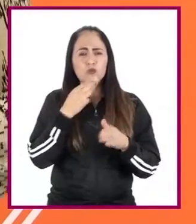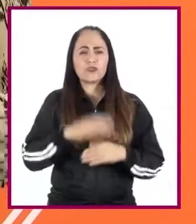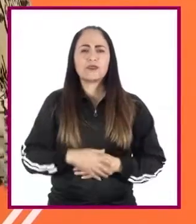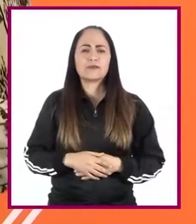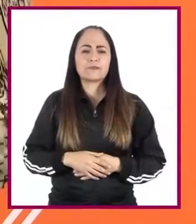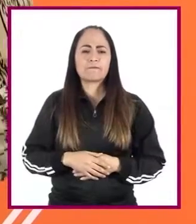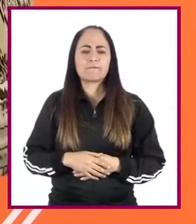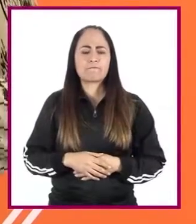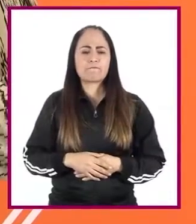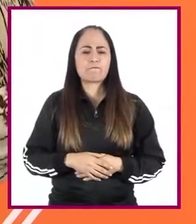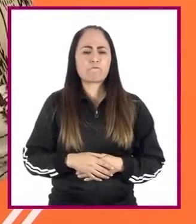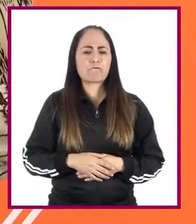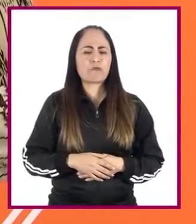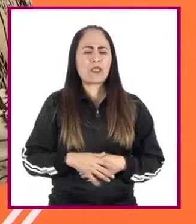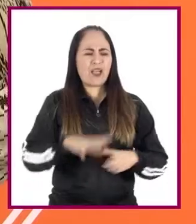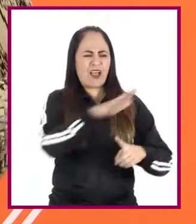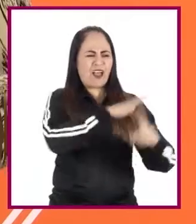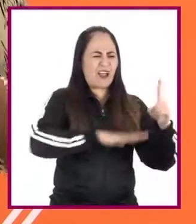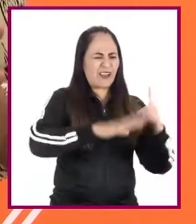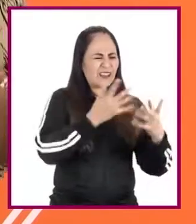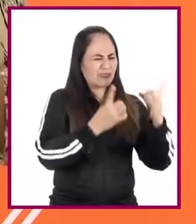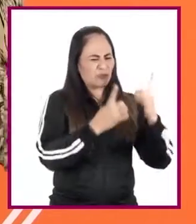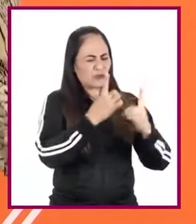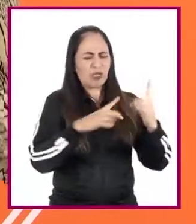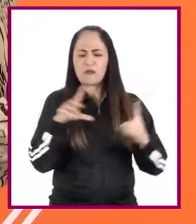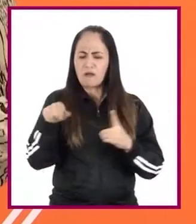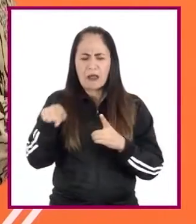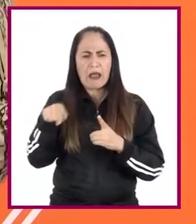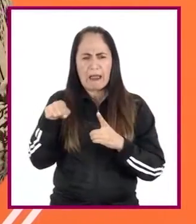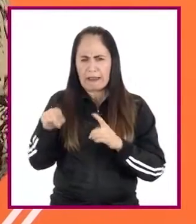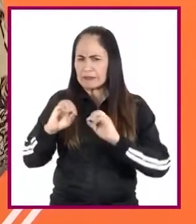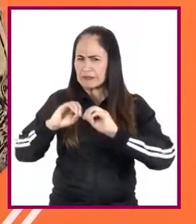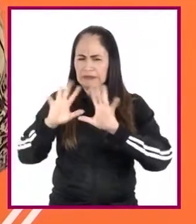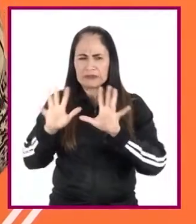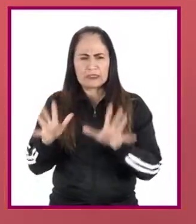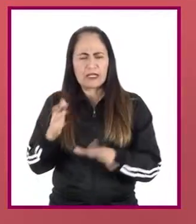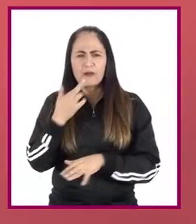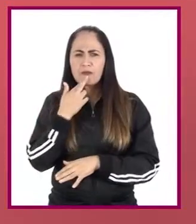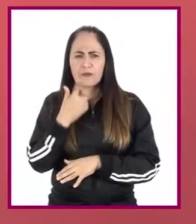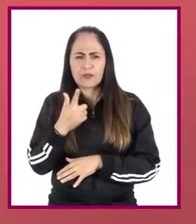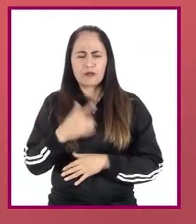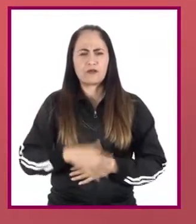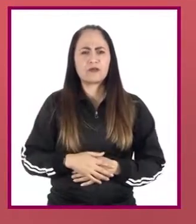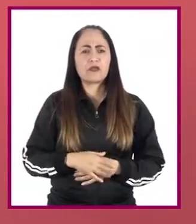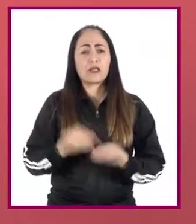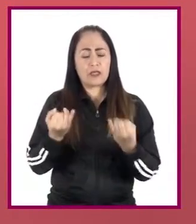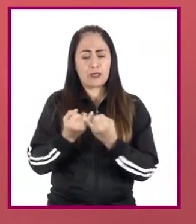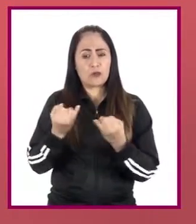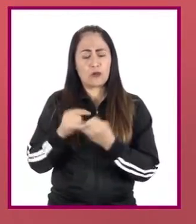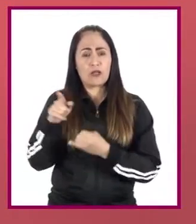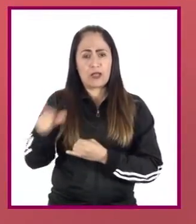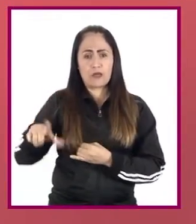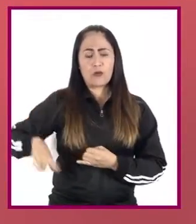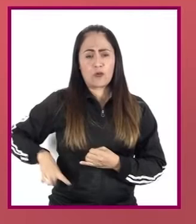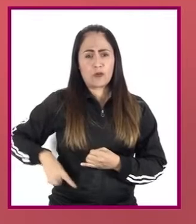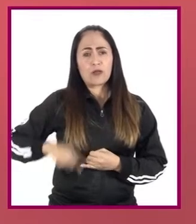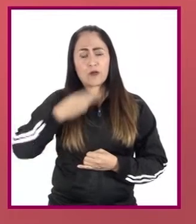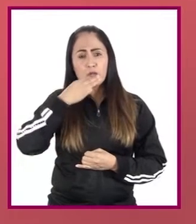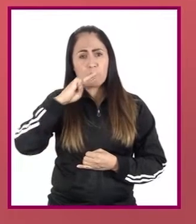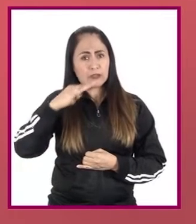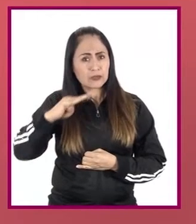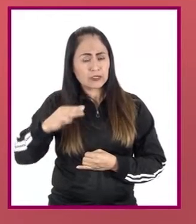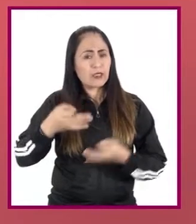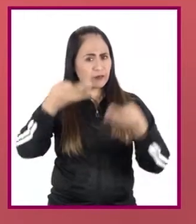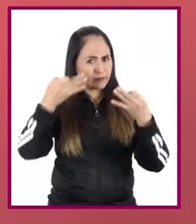más perceptible que el atmosférico. También los silencios juegan un papel importante en ciertas campañas. Escuchemos la